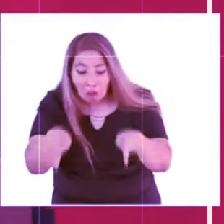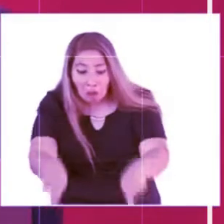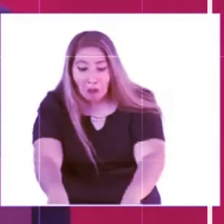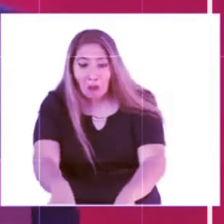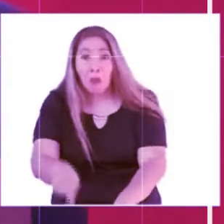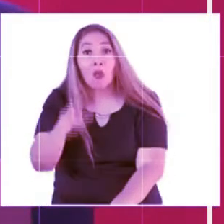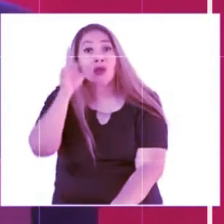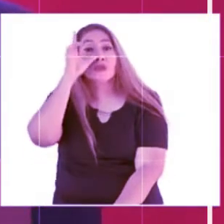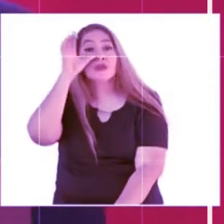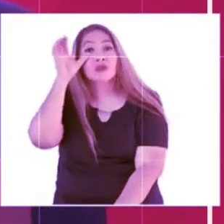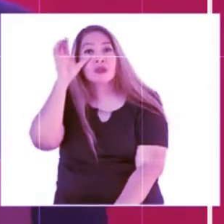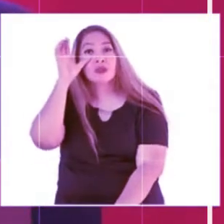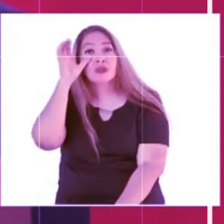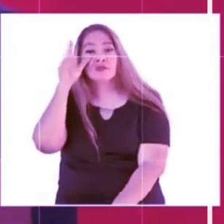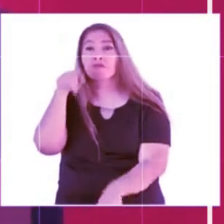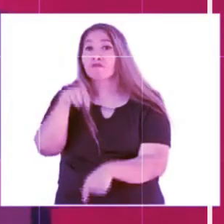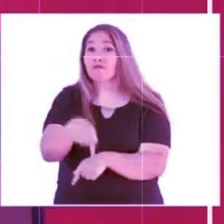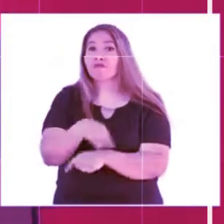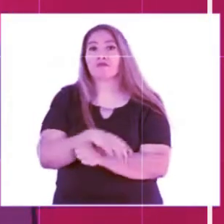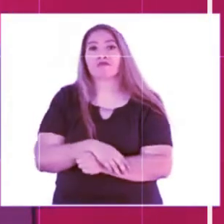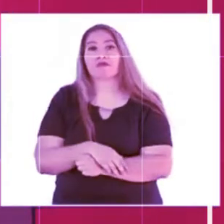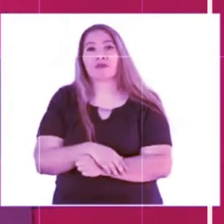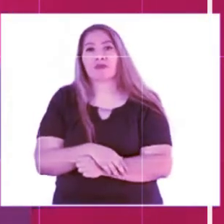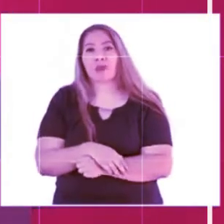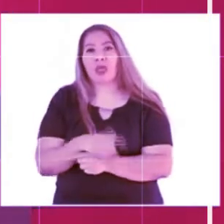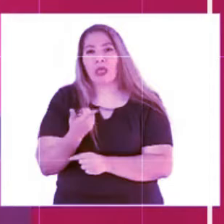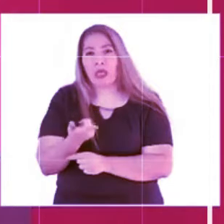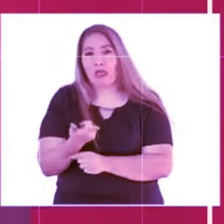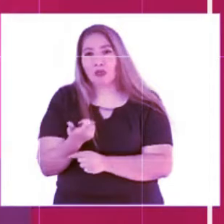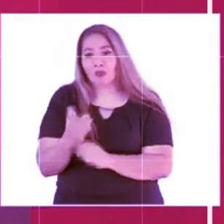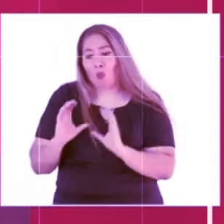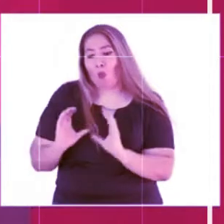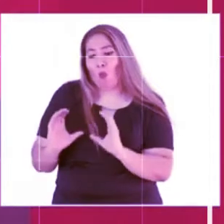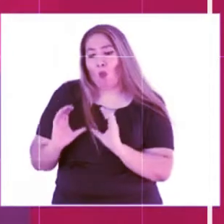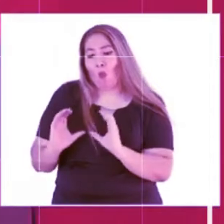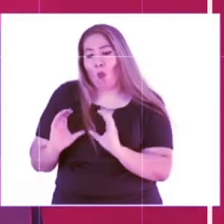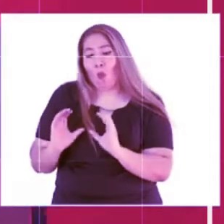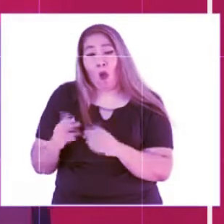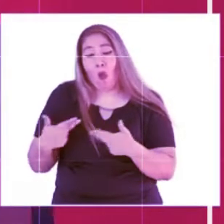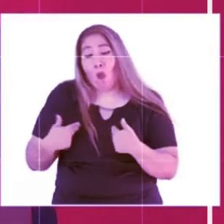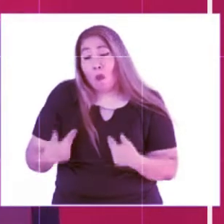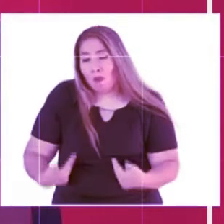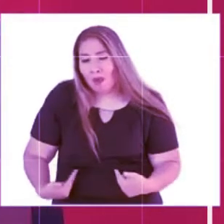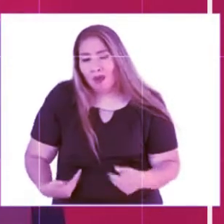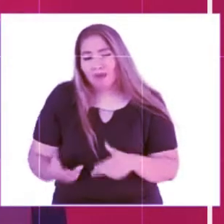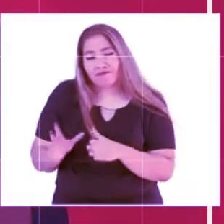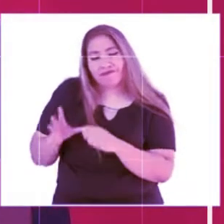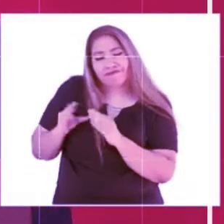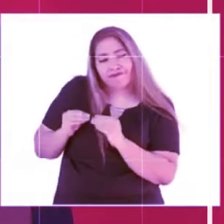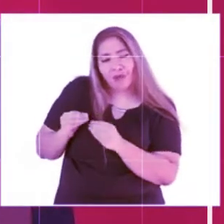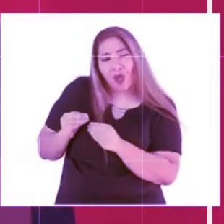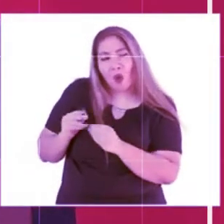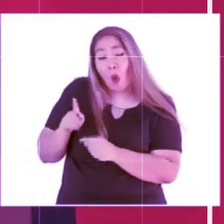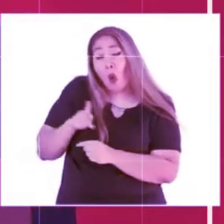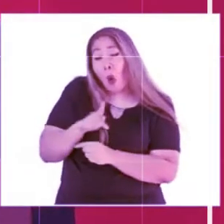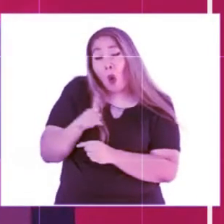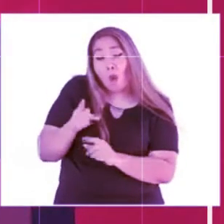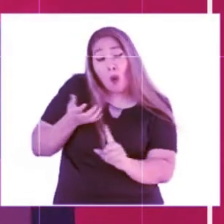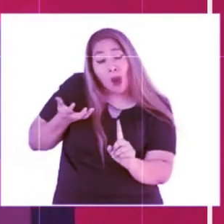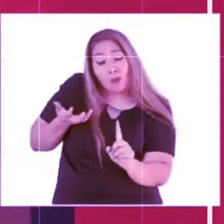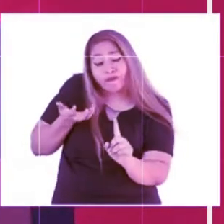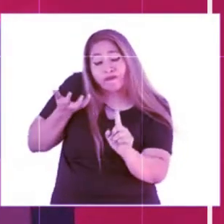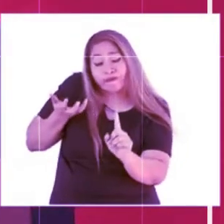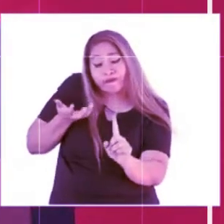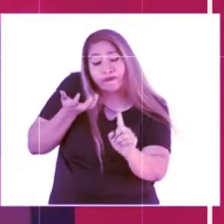Es una lección de humanismo sublime. Un pueblo perseguido